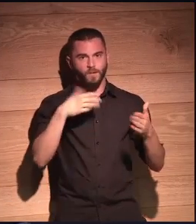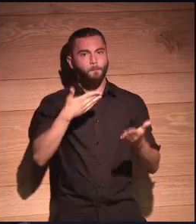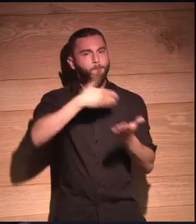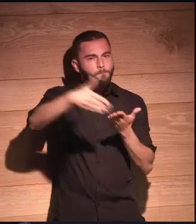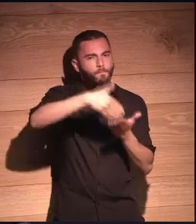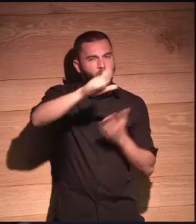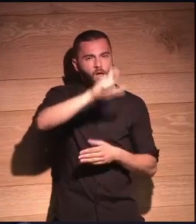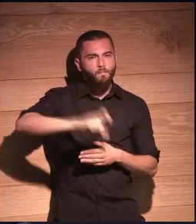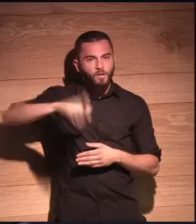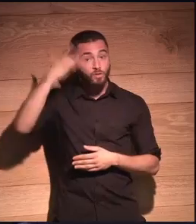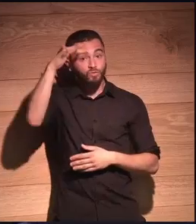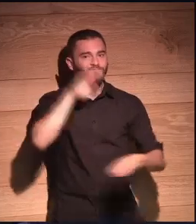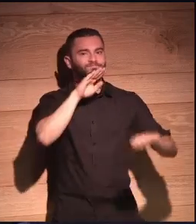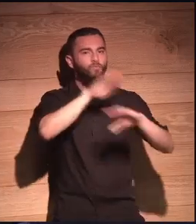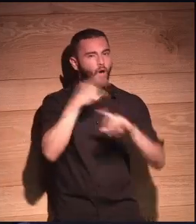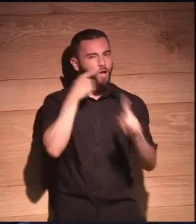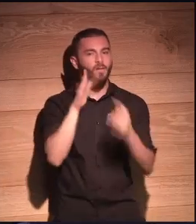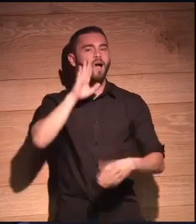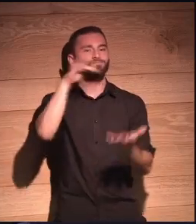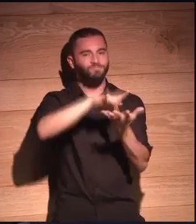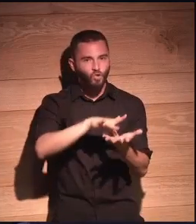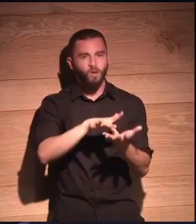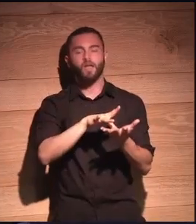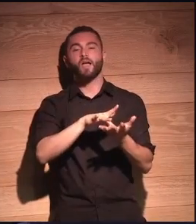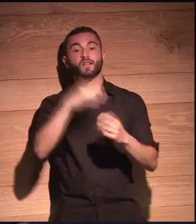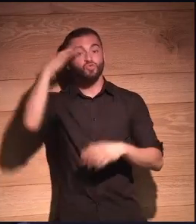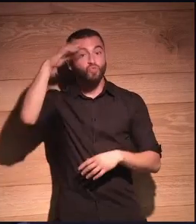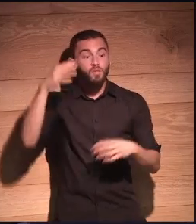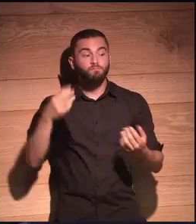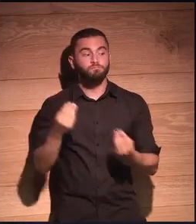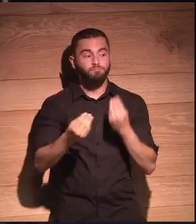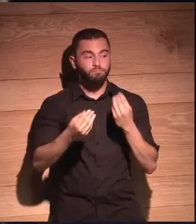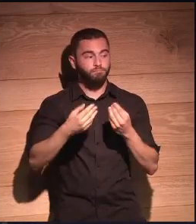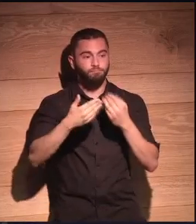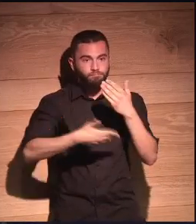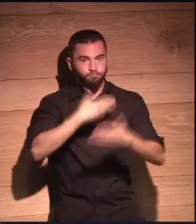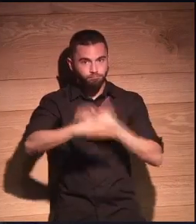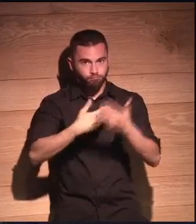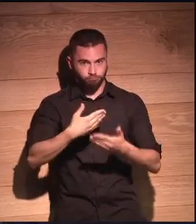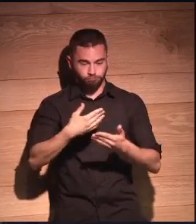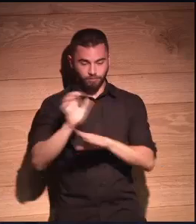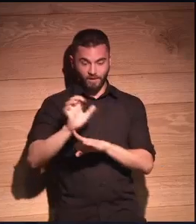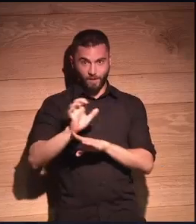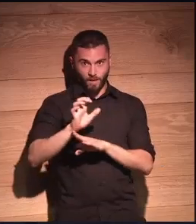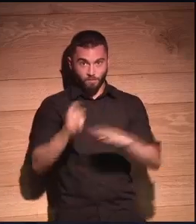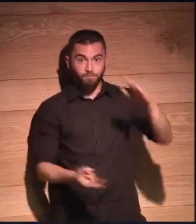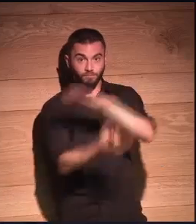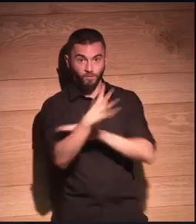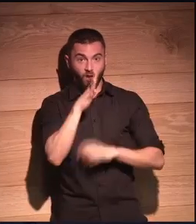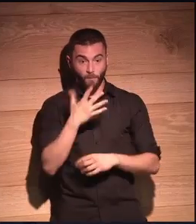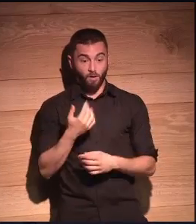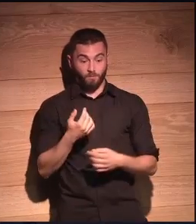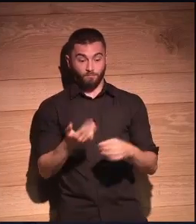de personas para que eso ocurra, generar el sueño desde el punto de vista cinematográfico, o sea, porque para llegar primero hay